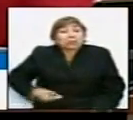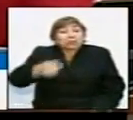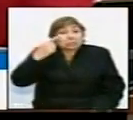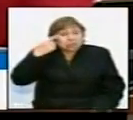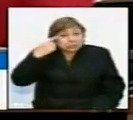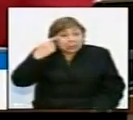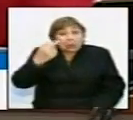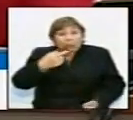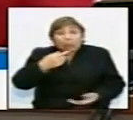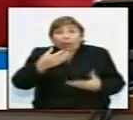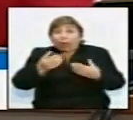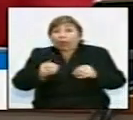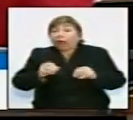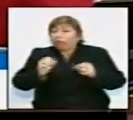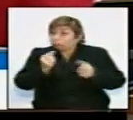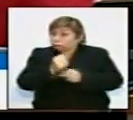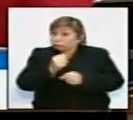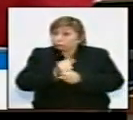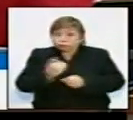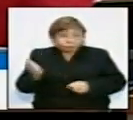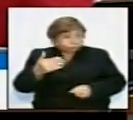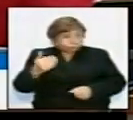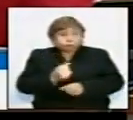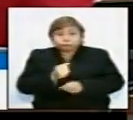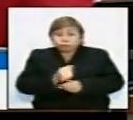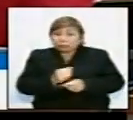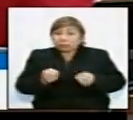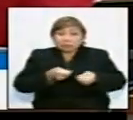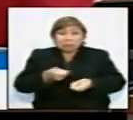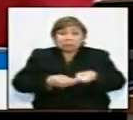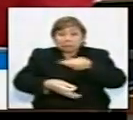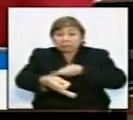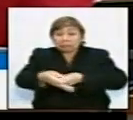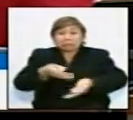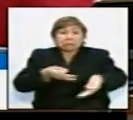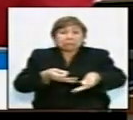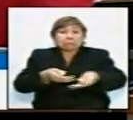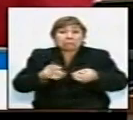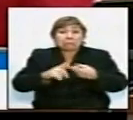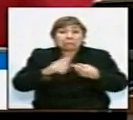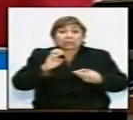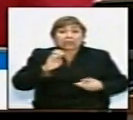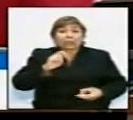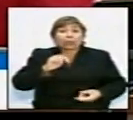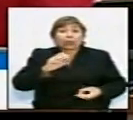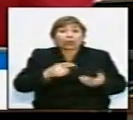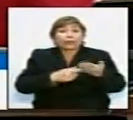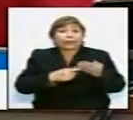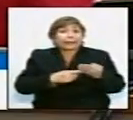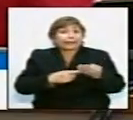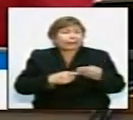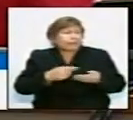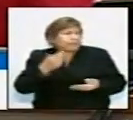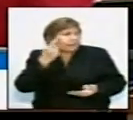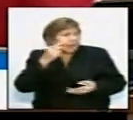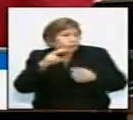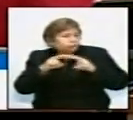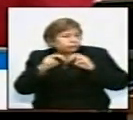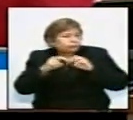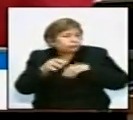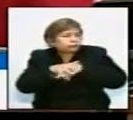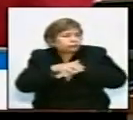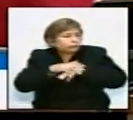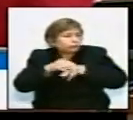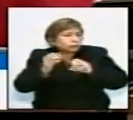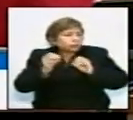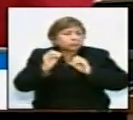para poder trabajar con nosotros en el tema de transferencia de tecnología para investigación y